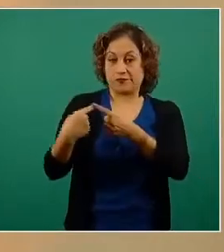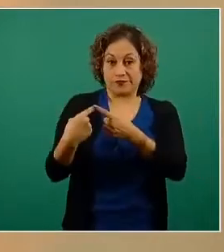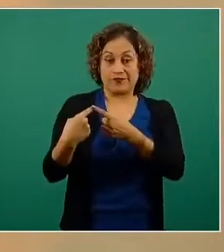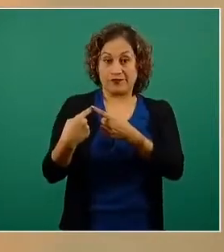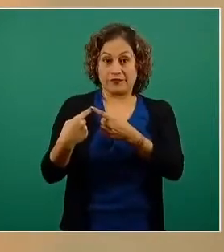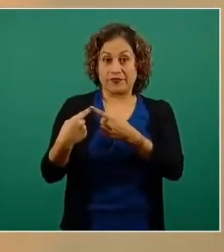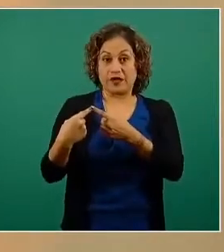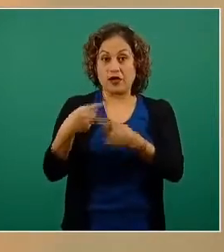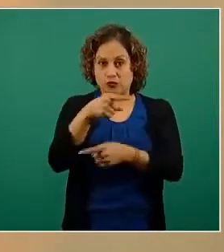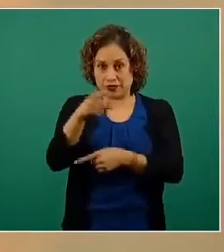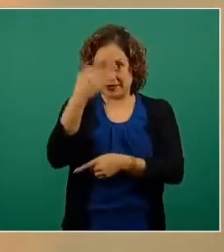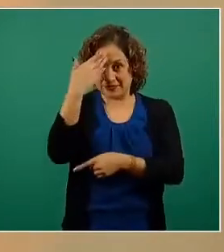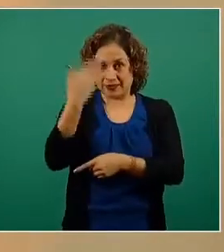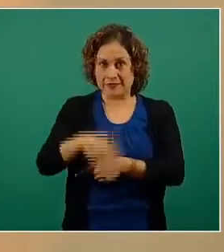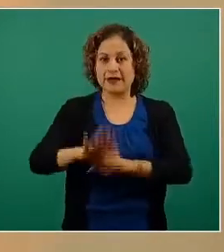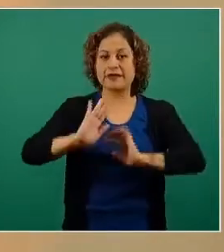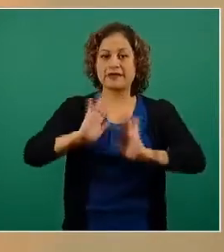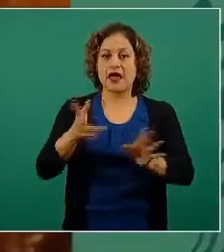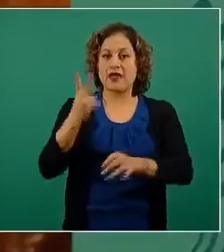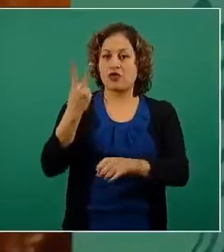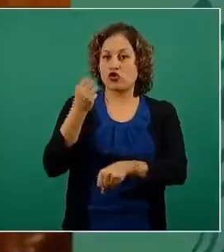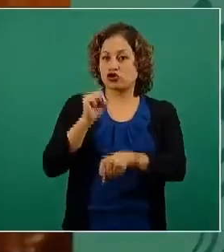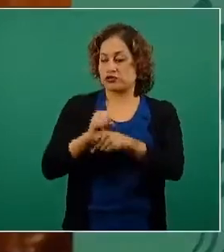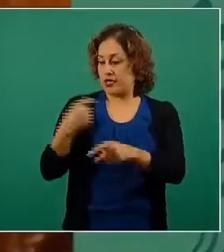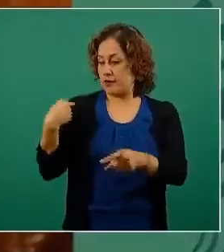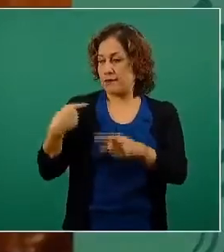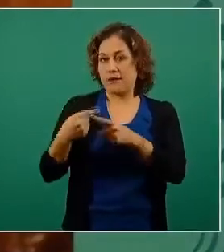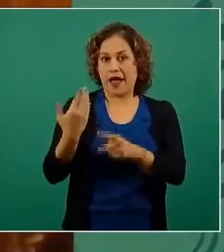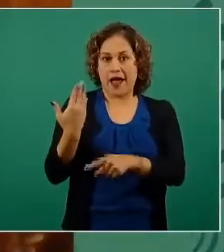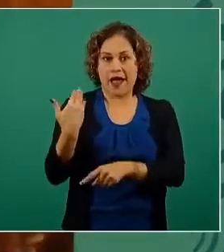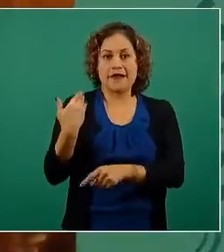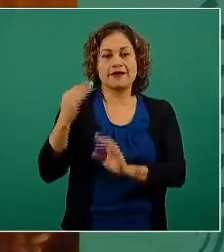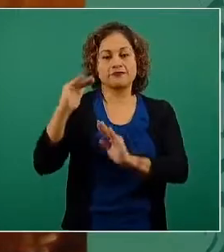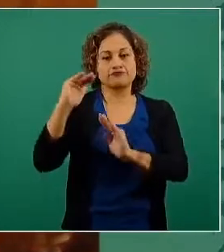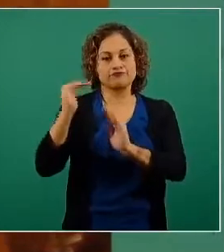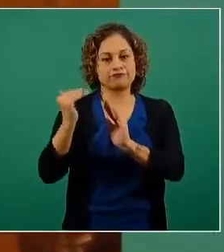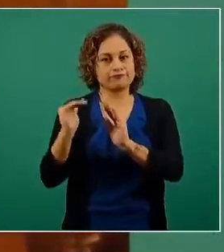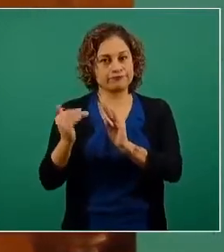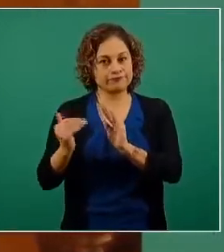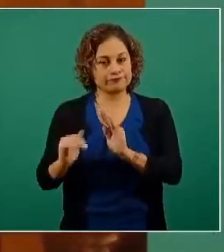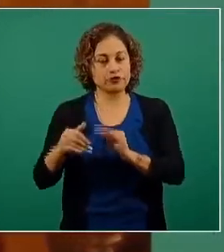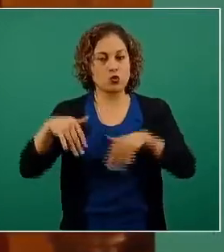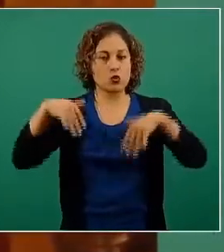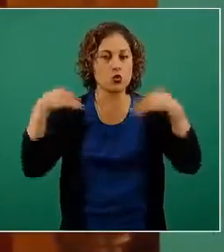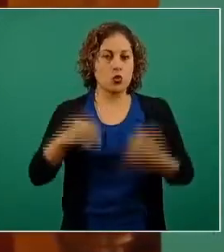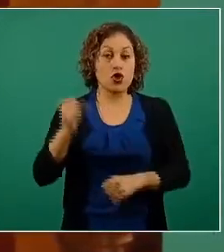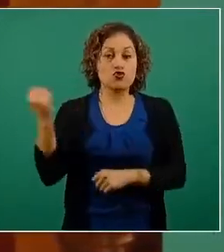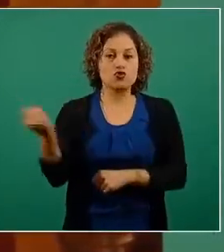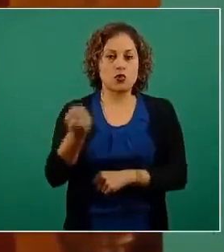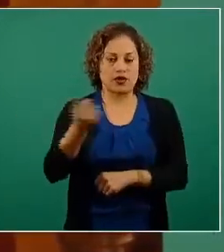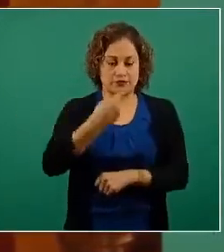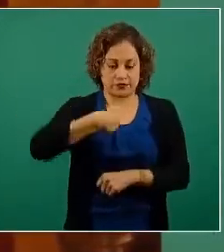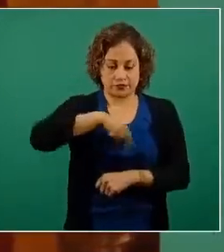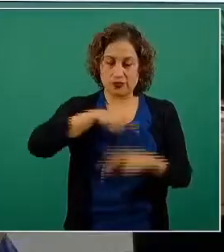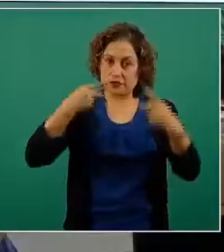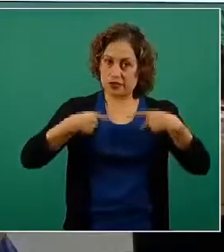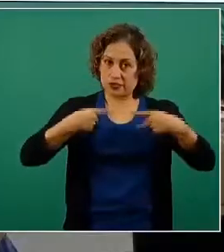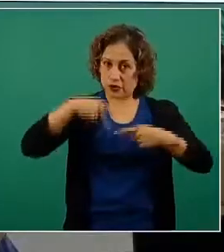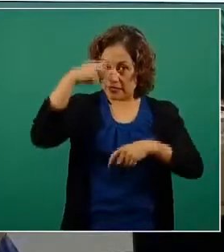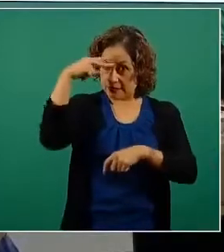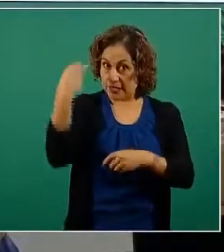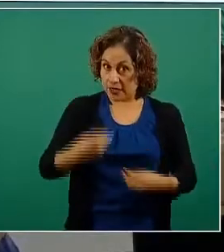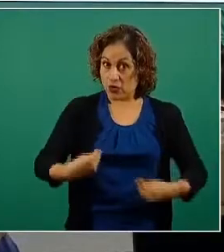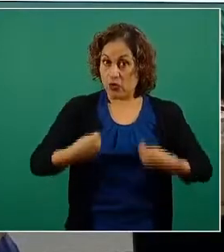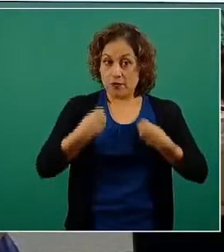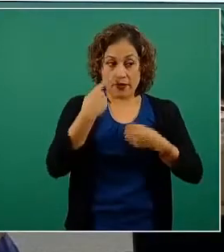estos casos han venido en disminución. Y afortunadamente también para nosotros como mexicanos logramos observar que los